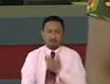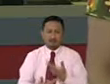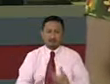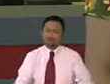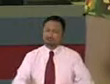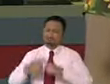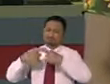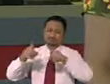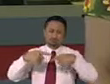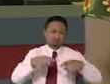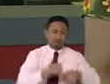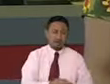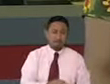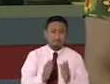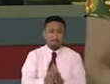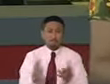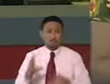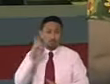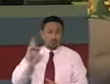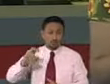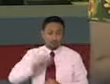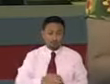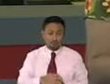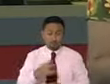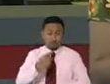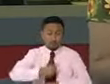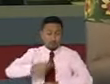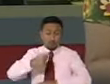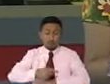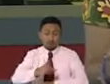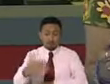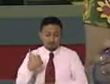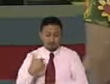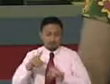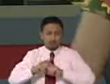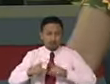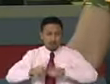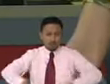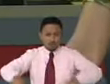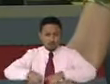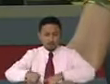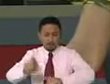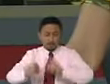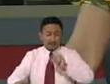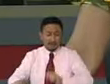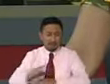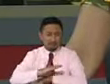con grandes atractivos turísticos. La provincia del Guayas cuenta con varios destinos que deleitan